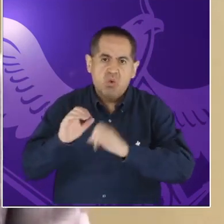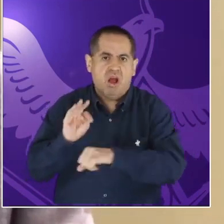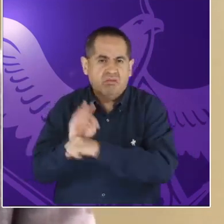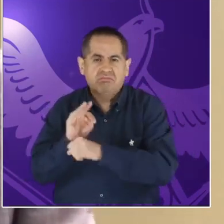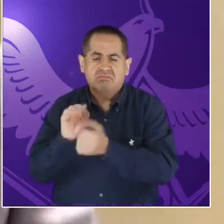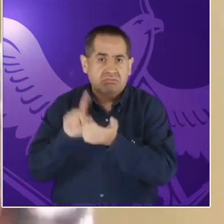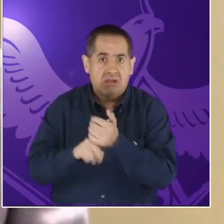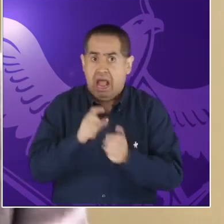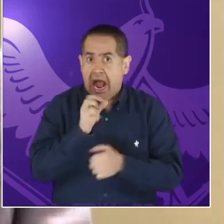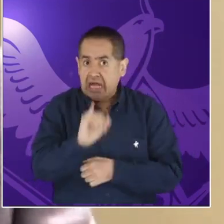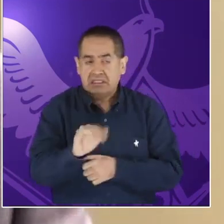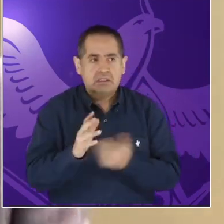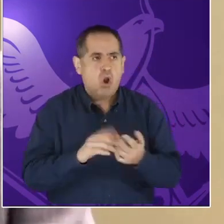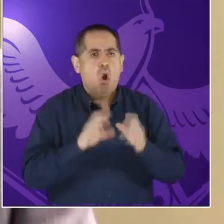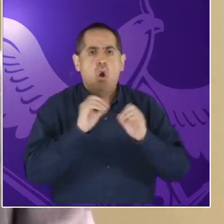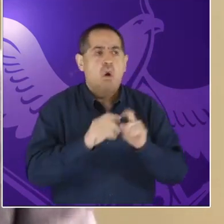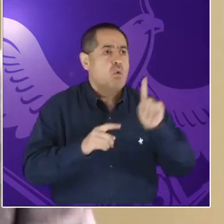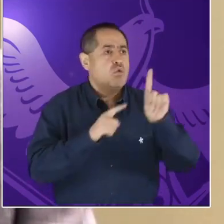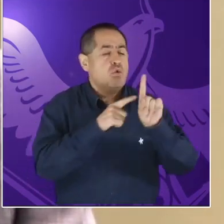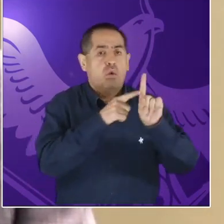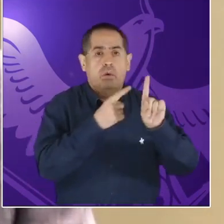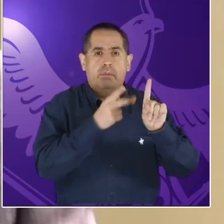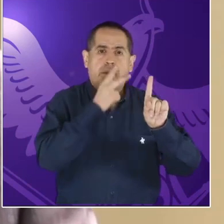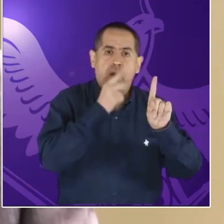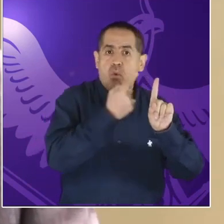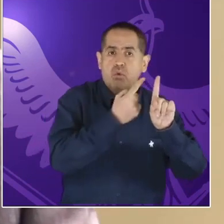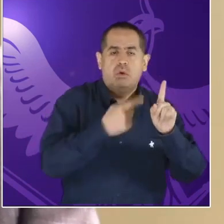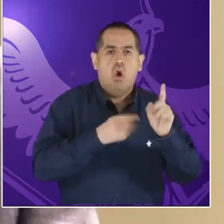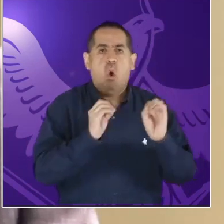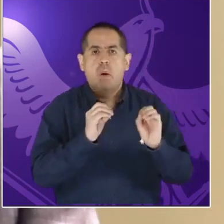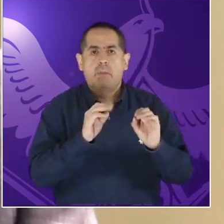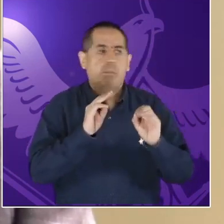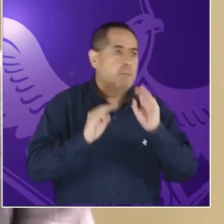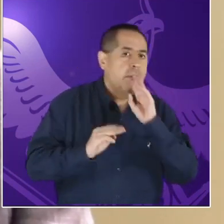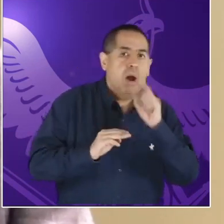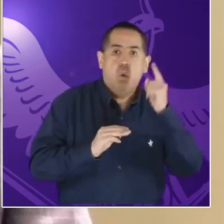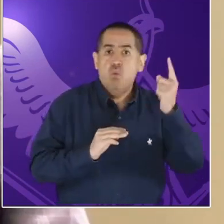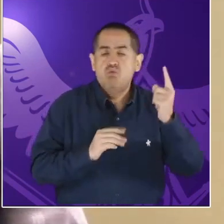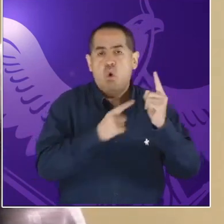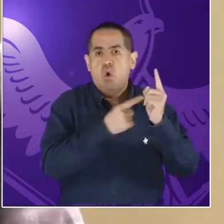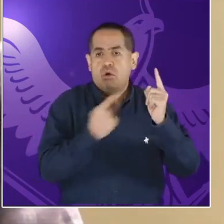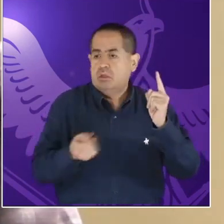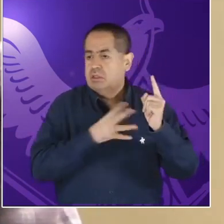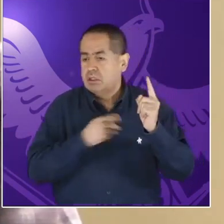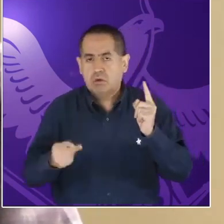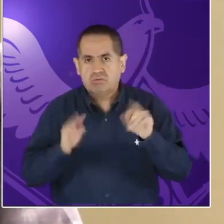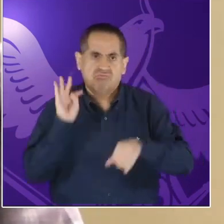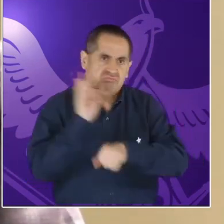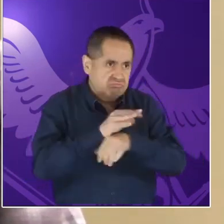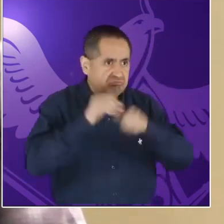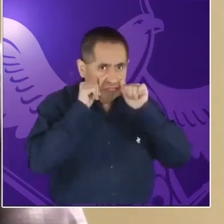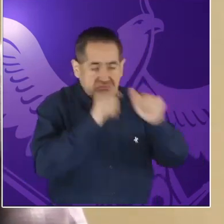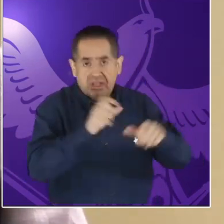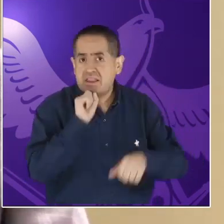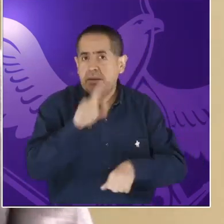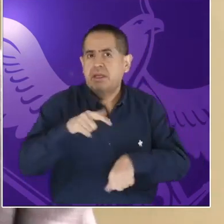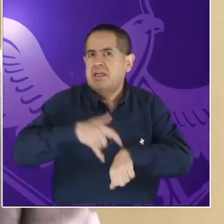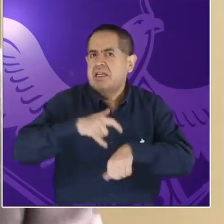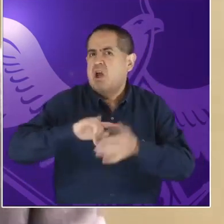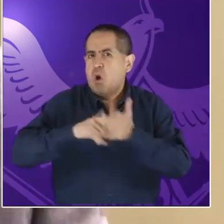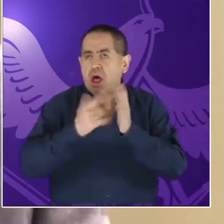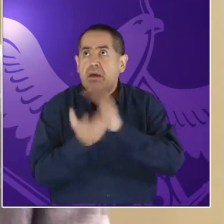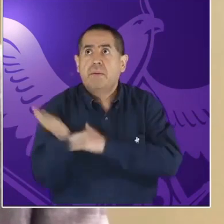núcleos familiares para las familias monoparentales. Ha hablado precisamente de la jornada, ha